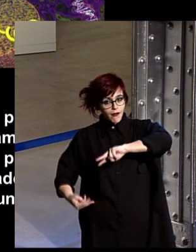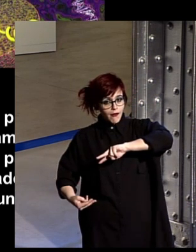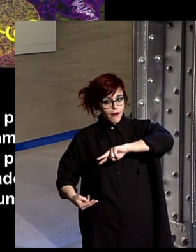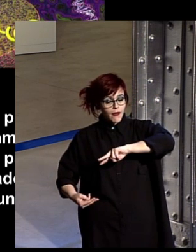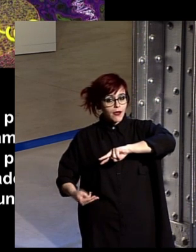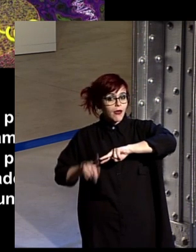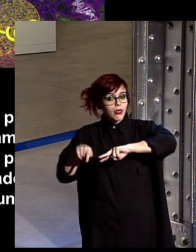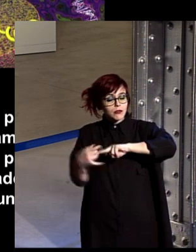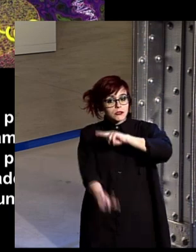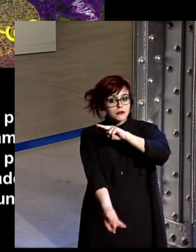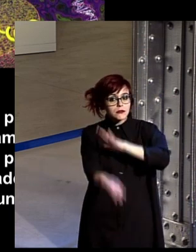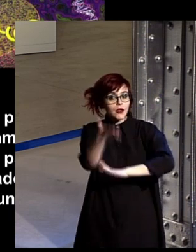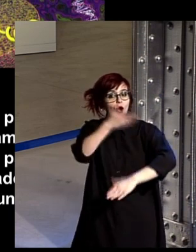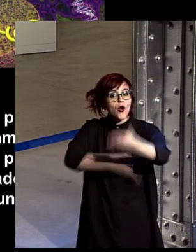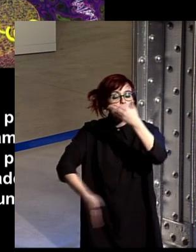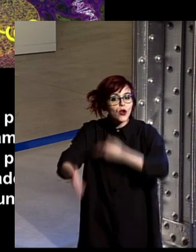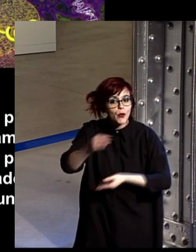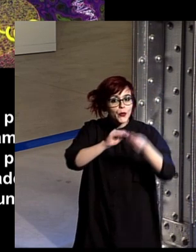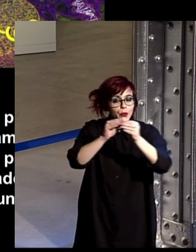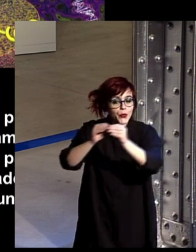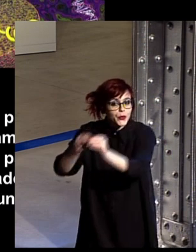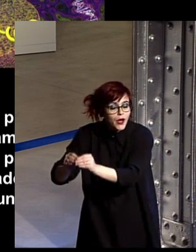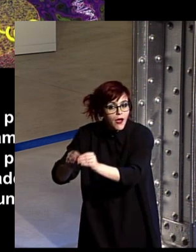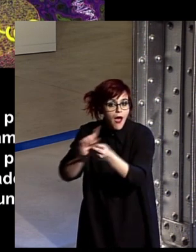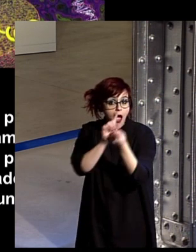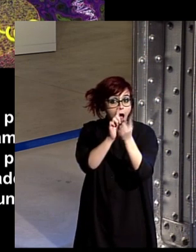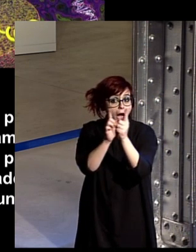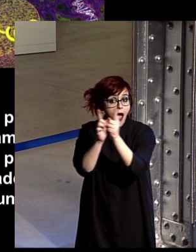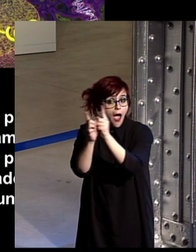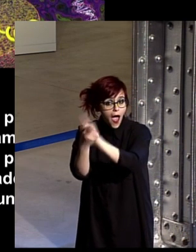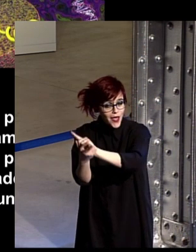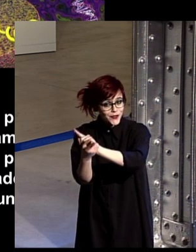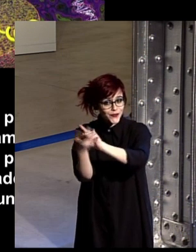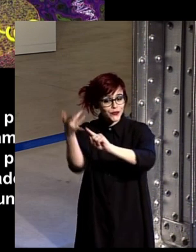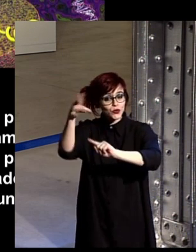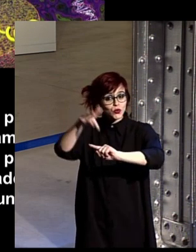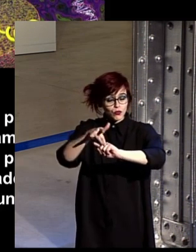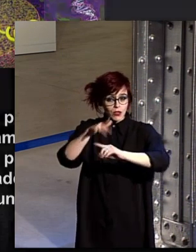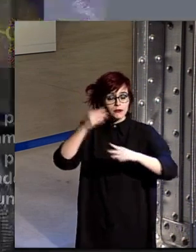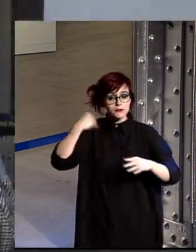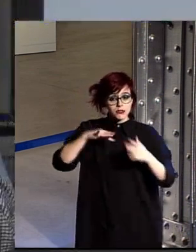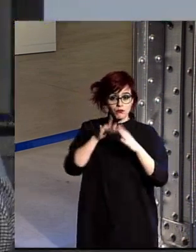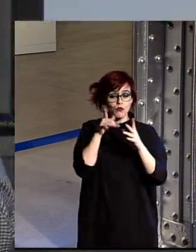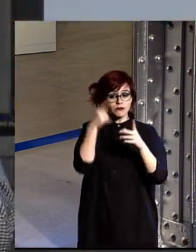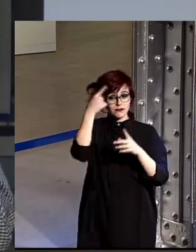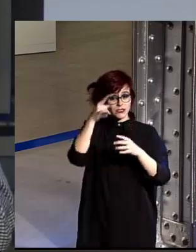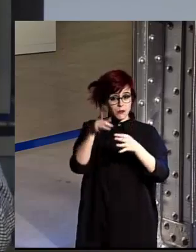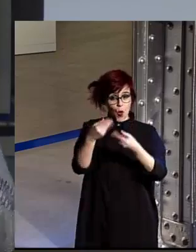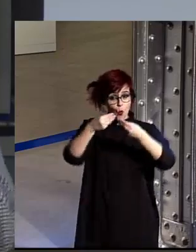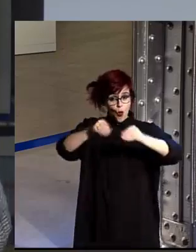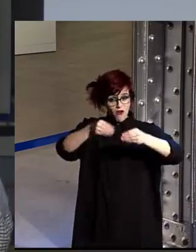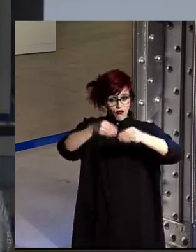fue producir o colaborar a la producción de una serie de cambios que modificaron lo que era una de las membranas interiores del